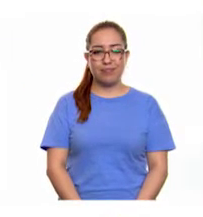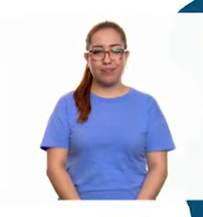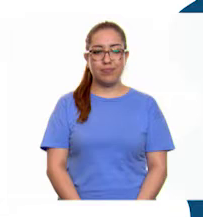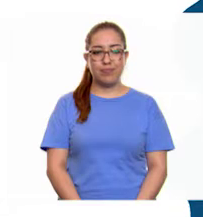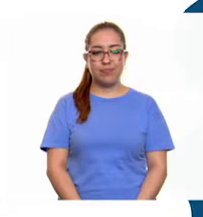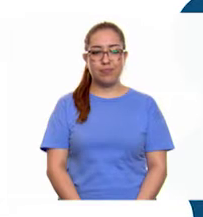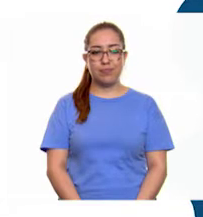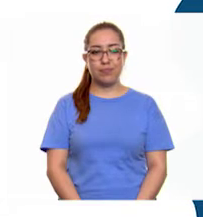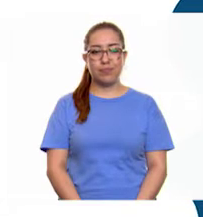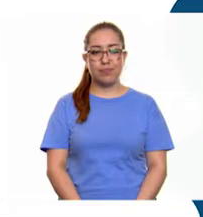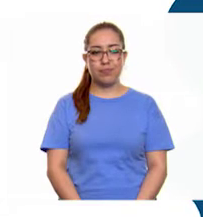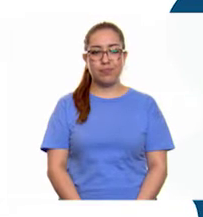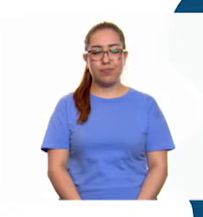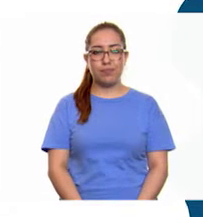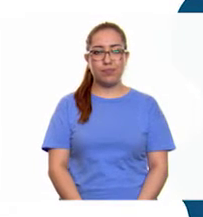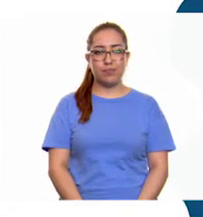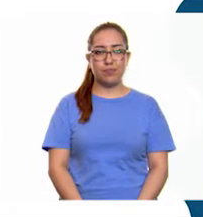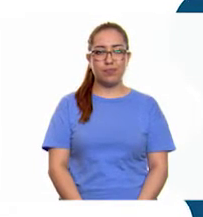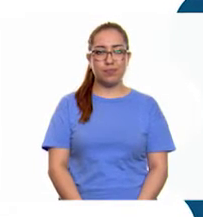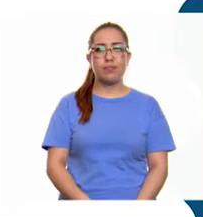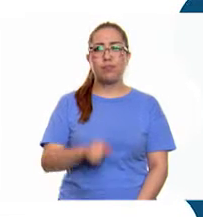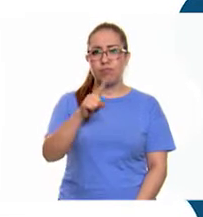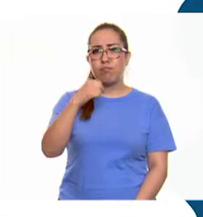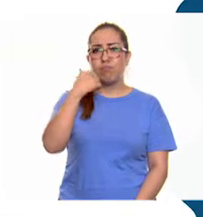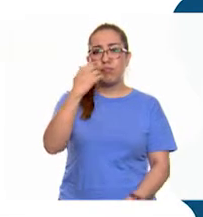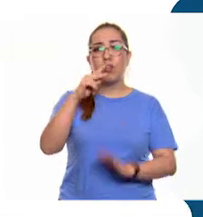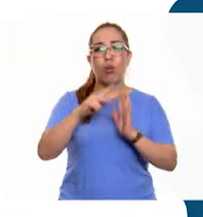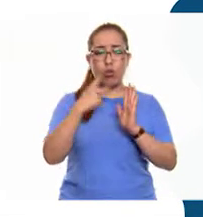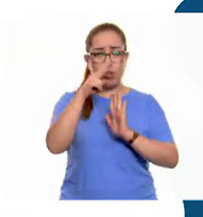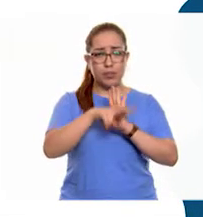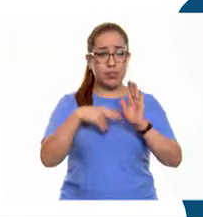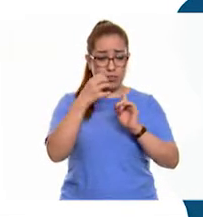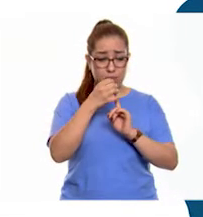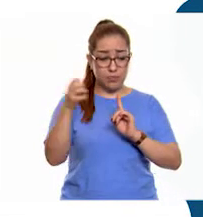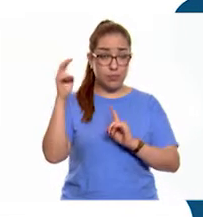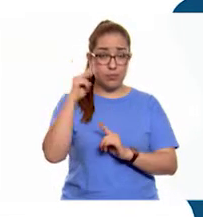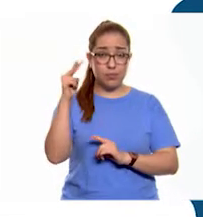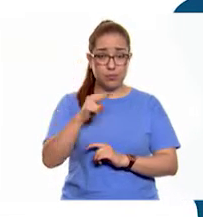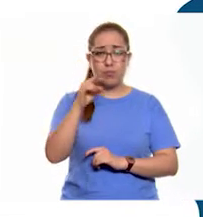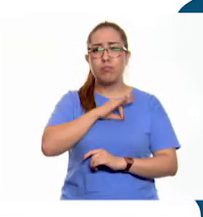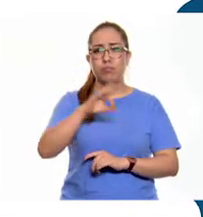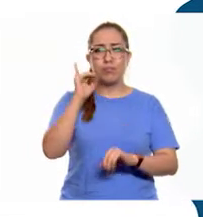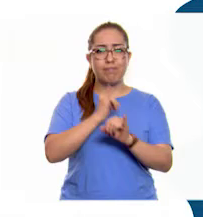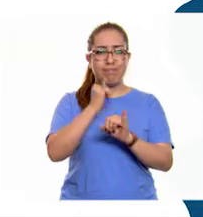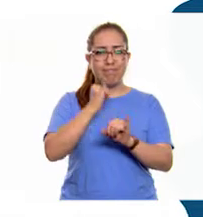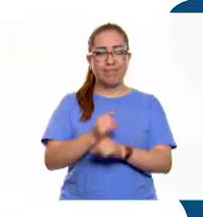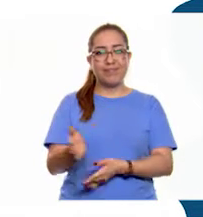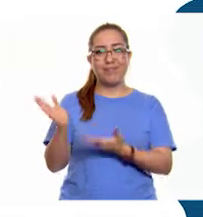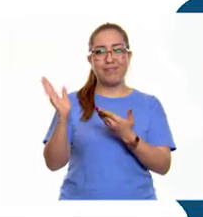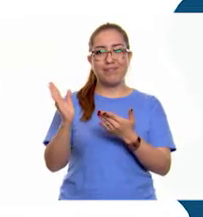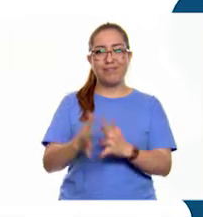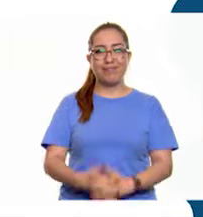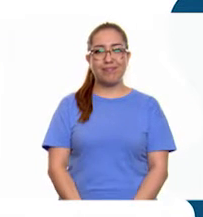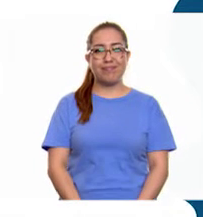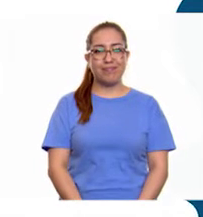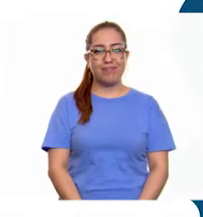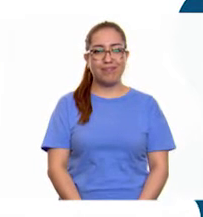conalitech.sep.gov.mx. Si quieres volver a ver los programas de Aprende en Casa, los puedes encontrar en la siguiente liga: